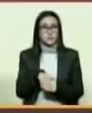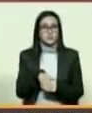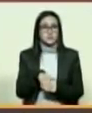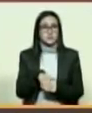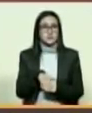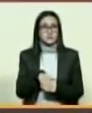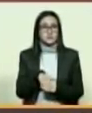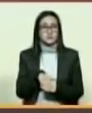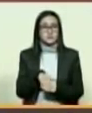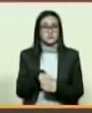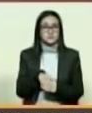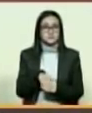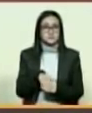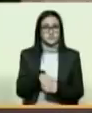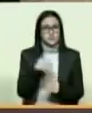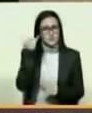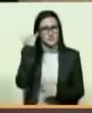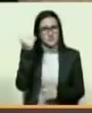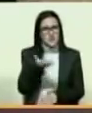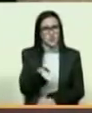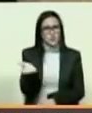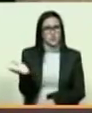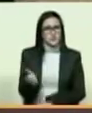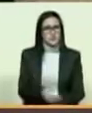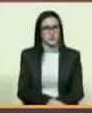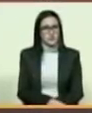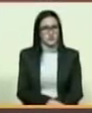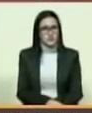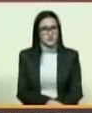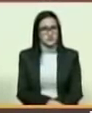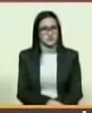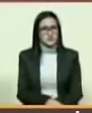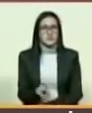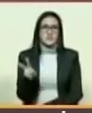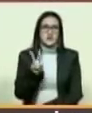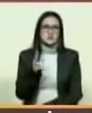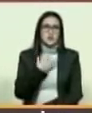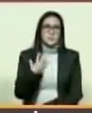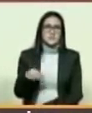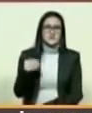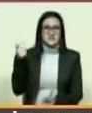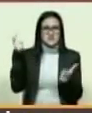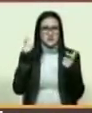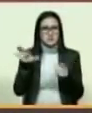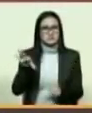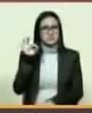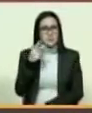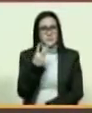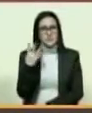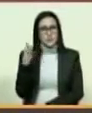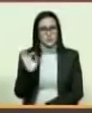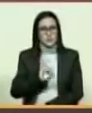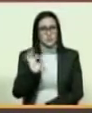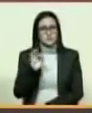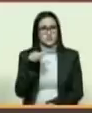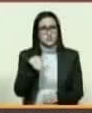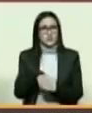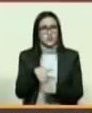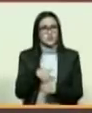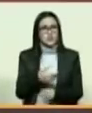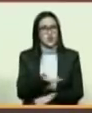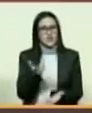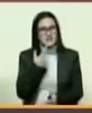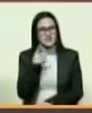algo. Imagínense ustedes por un momento que en Venezuela un presidente chavista fuera electo con el 24% de los votos. ¿Qué diría el